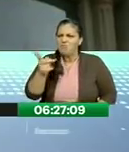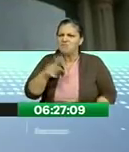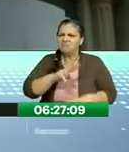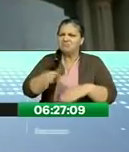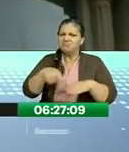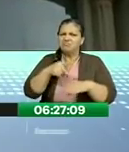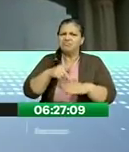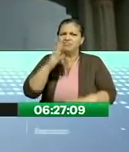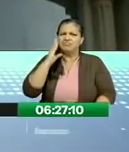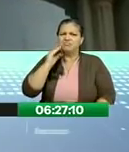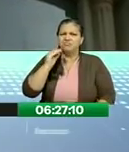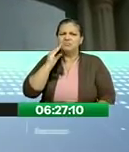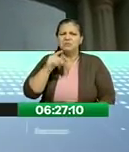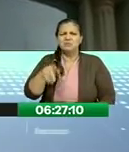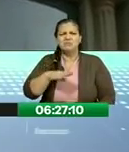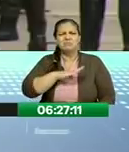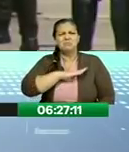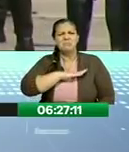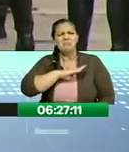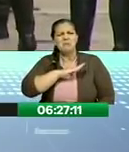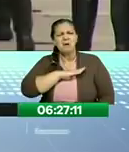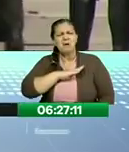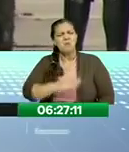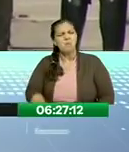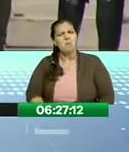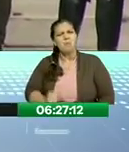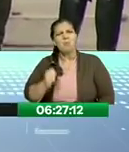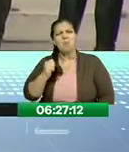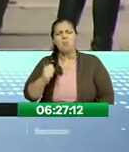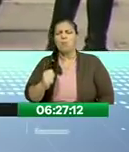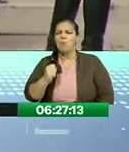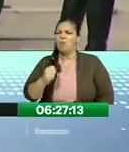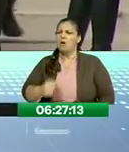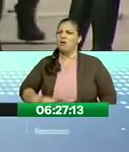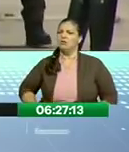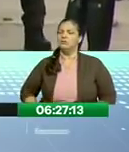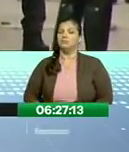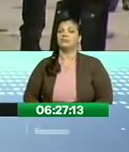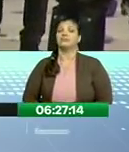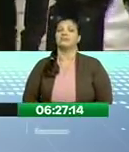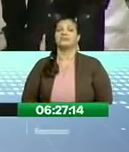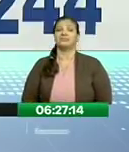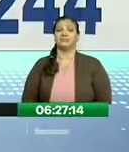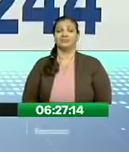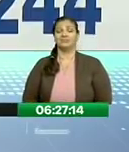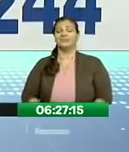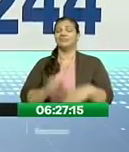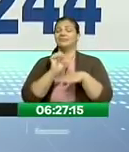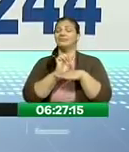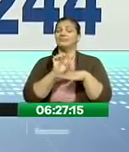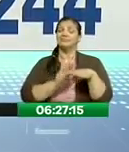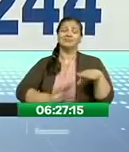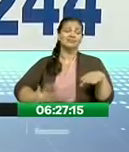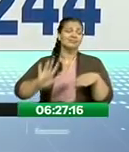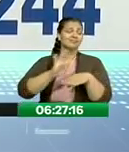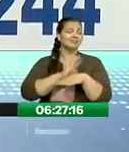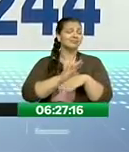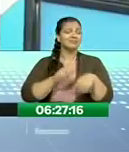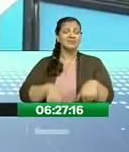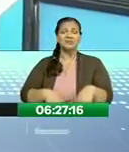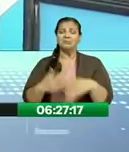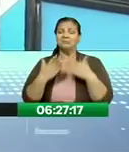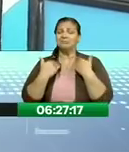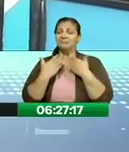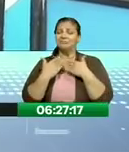para la maldad. Imagínate tú, ¿no? Terrible la situación que estamos viviendo acá en el Ecuador, en la ciudad de Guayaquil, bueno, en toda la